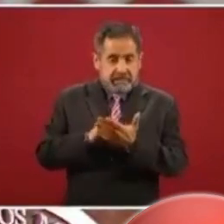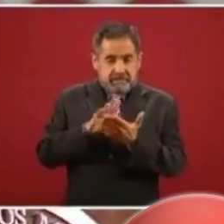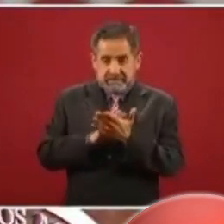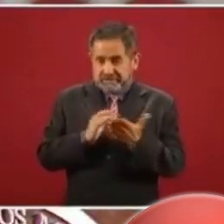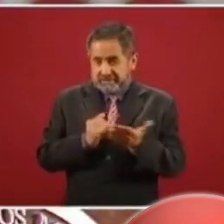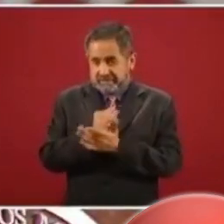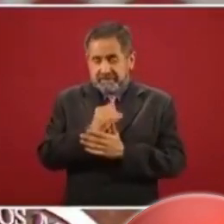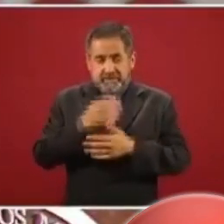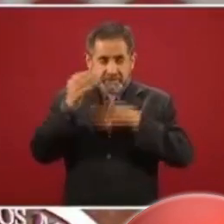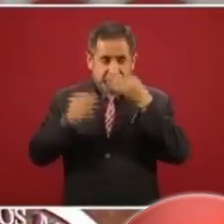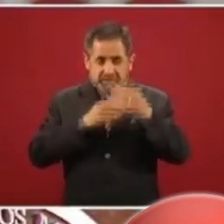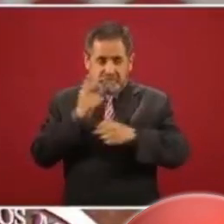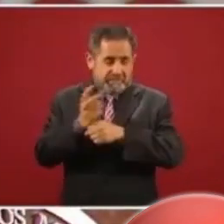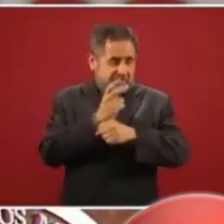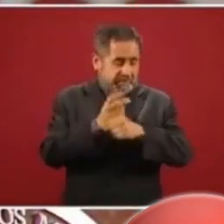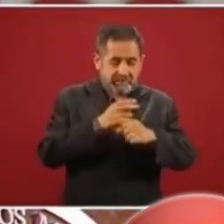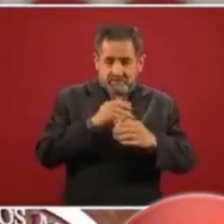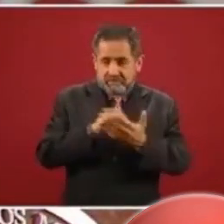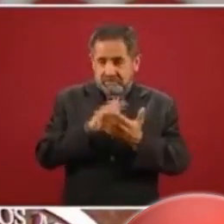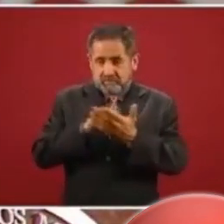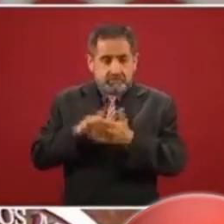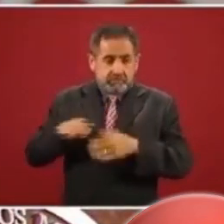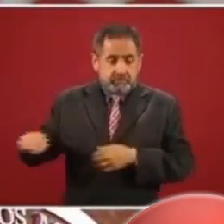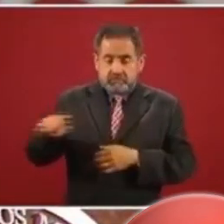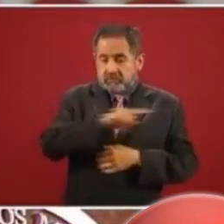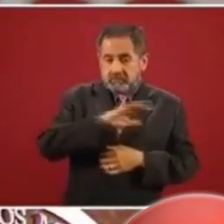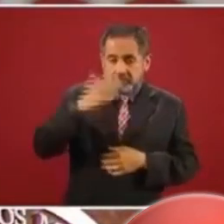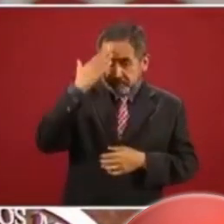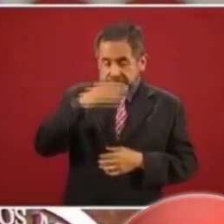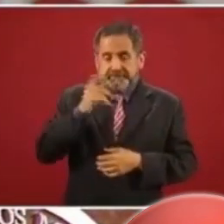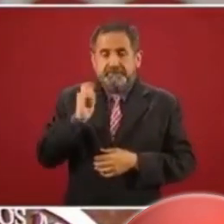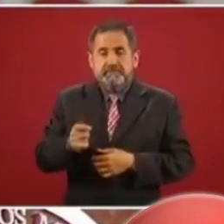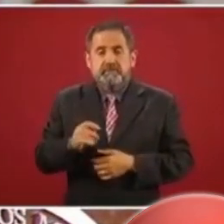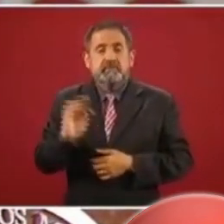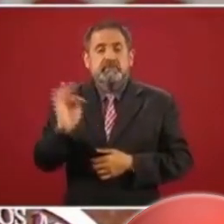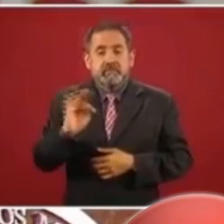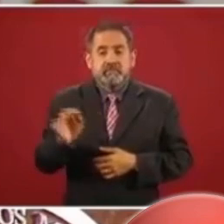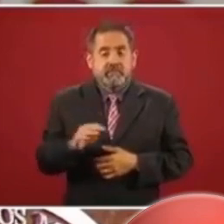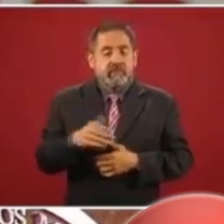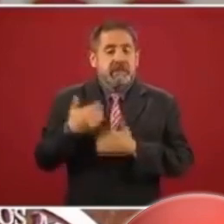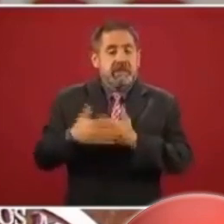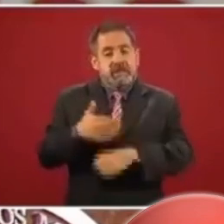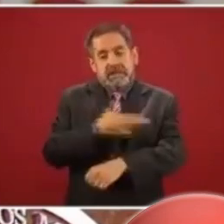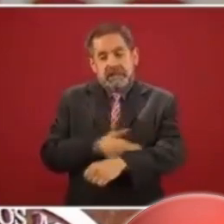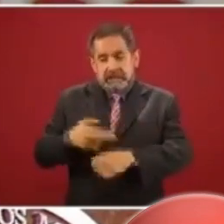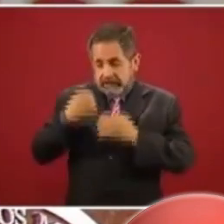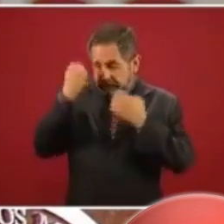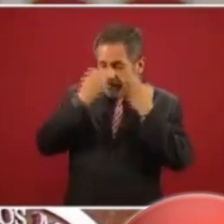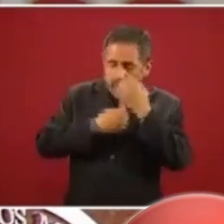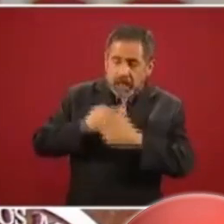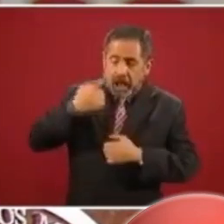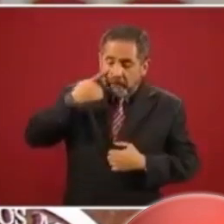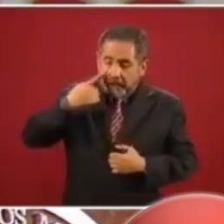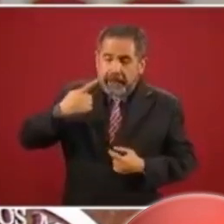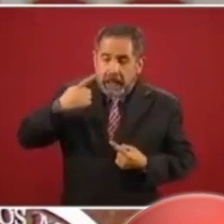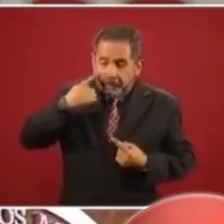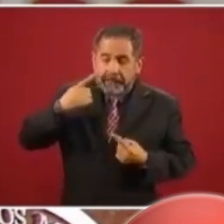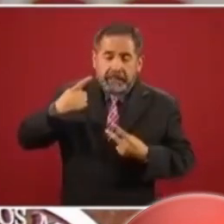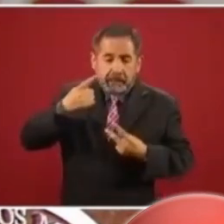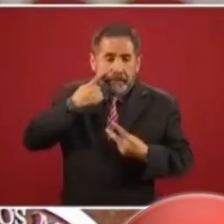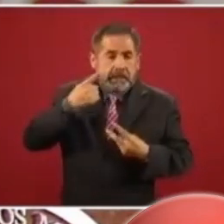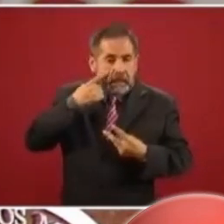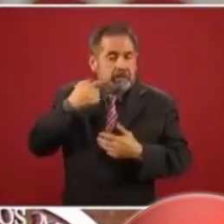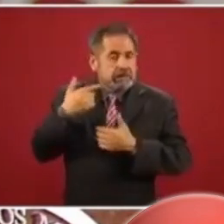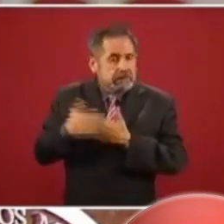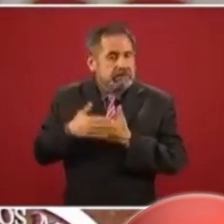la convocatoria y del concurso, y lo saben todos y todas, es que va a haber procedimientos de evaluación permanente. Vamos a estar evaluando